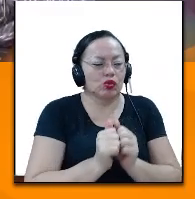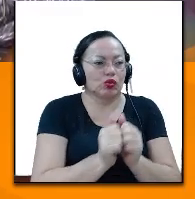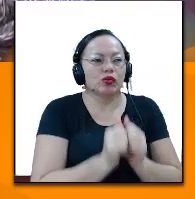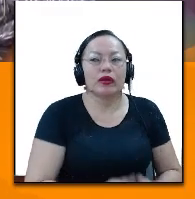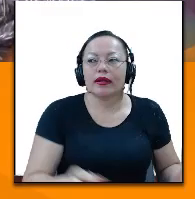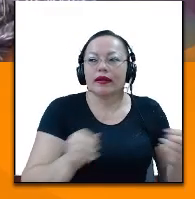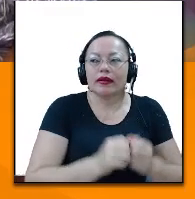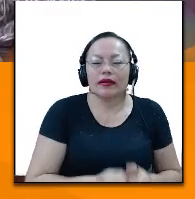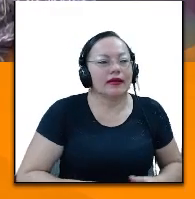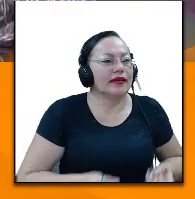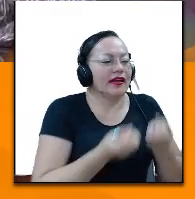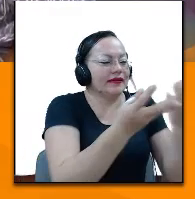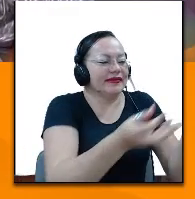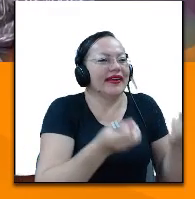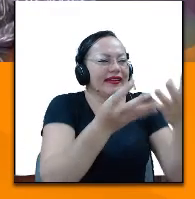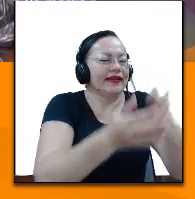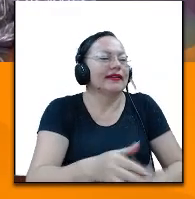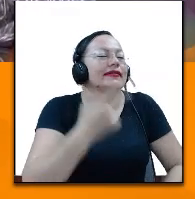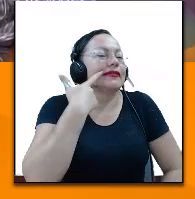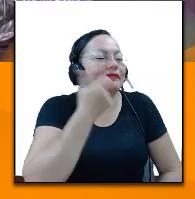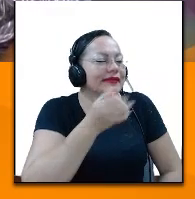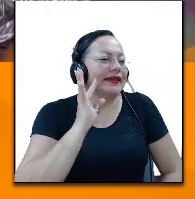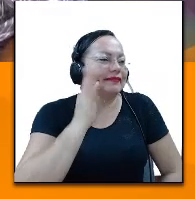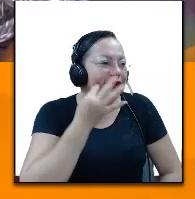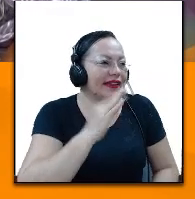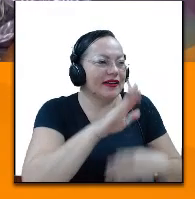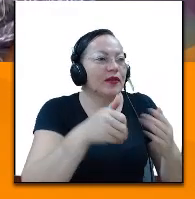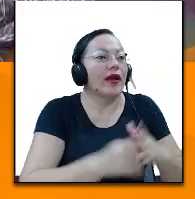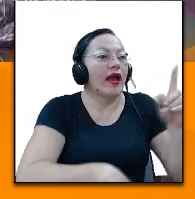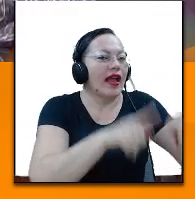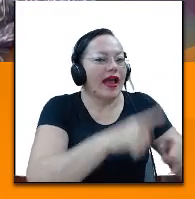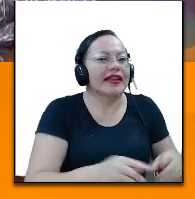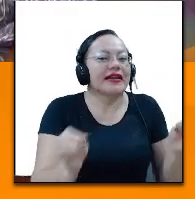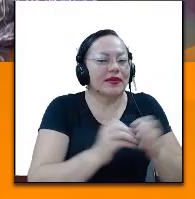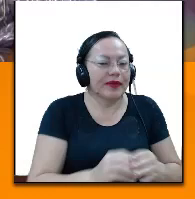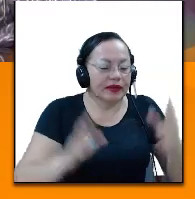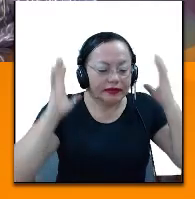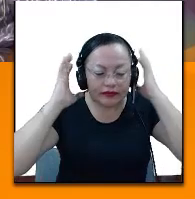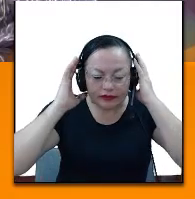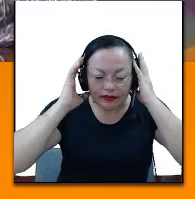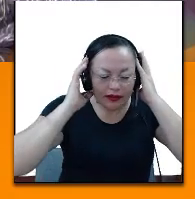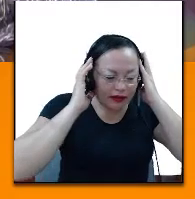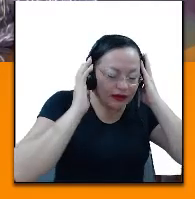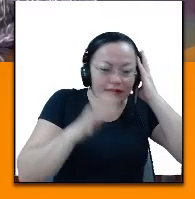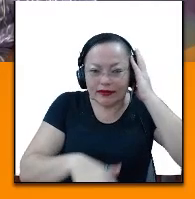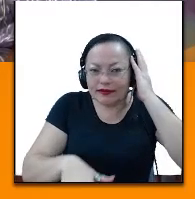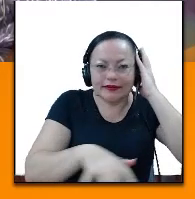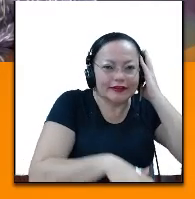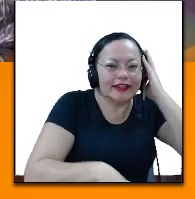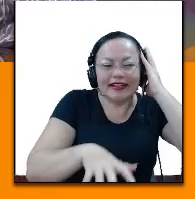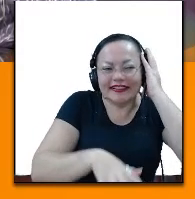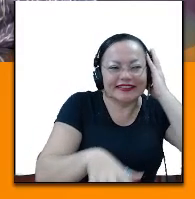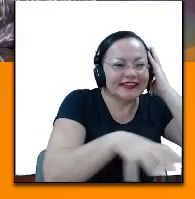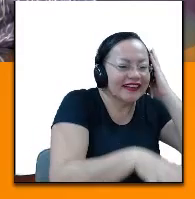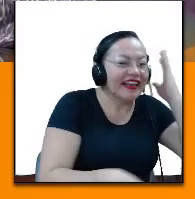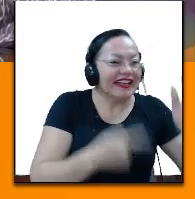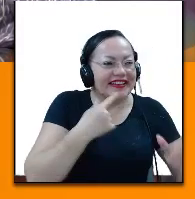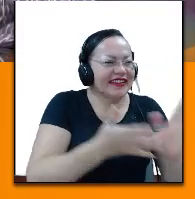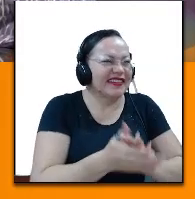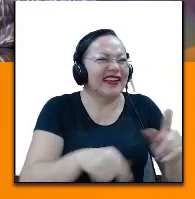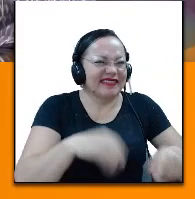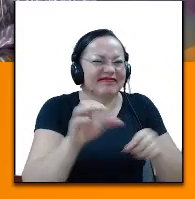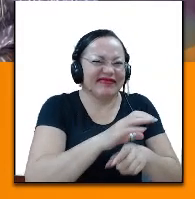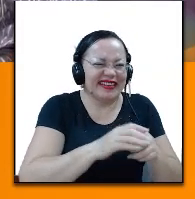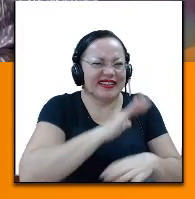entregando entretenimiento. Qué rico, qué chévere. Algunos de los disc jockeys de la zona y de sobre todo de la